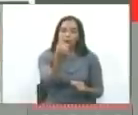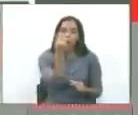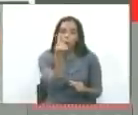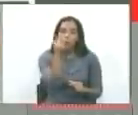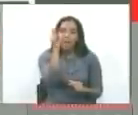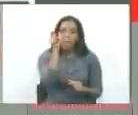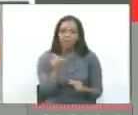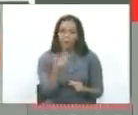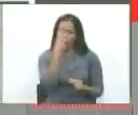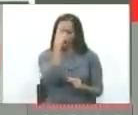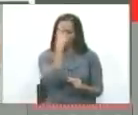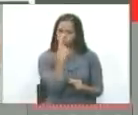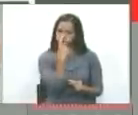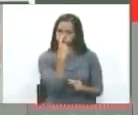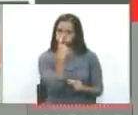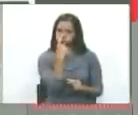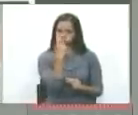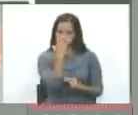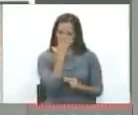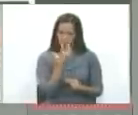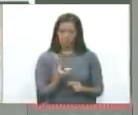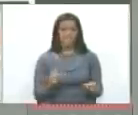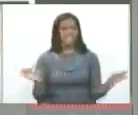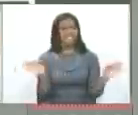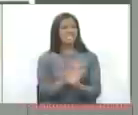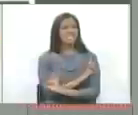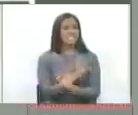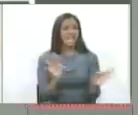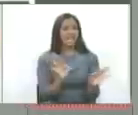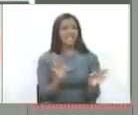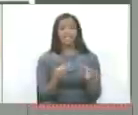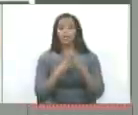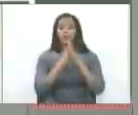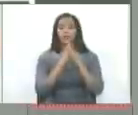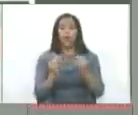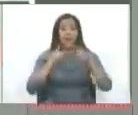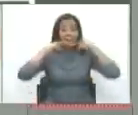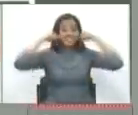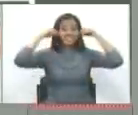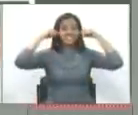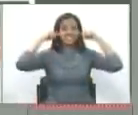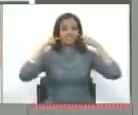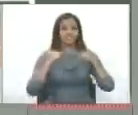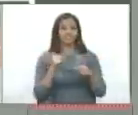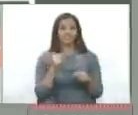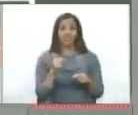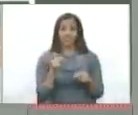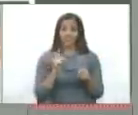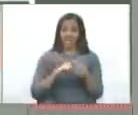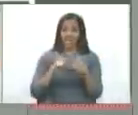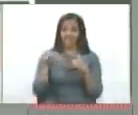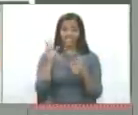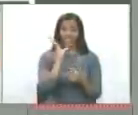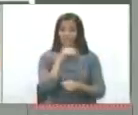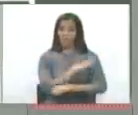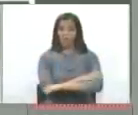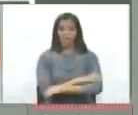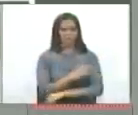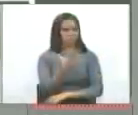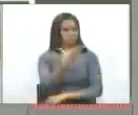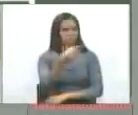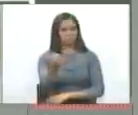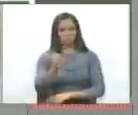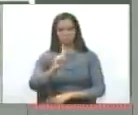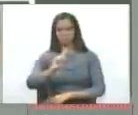de amargado, con cara triste, todos alegres. O sea, que allá no hay escuálido, pues. No, allá no hay escuálido, no, señor,